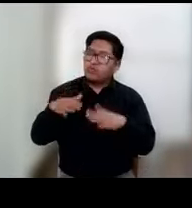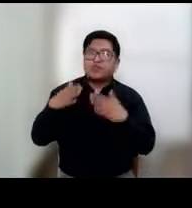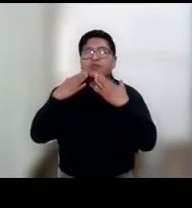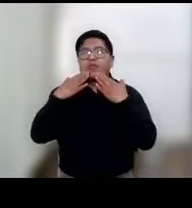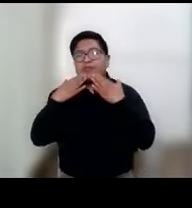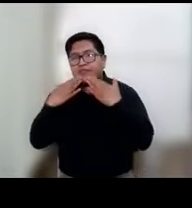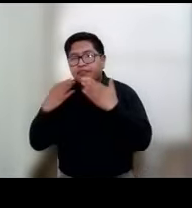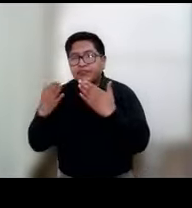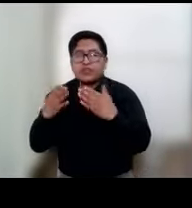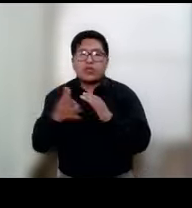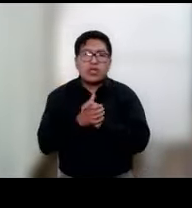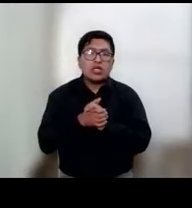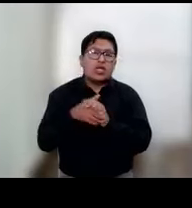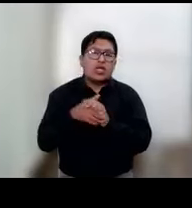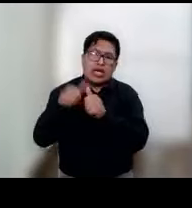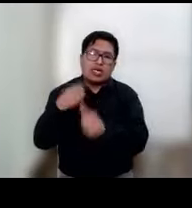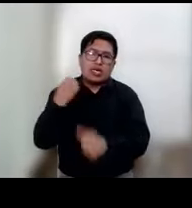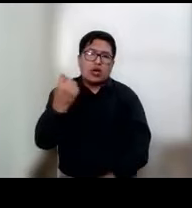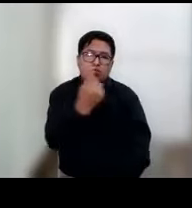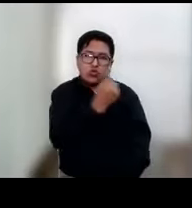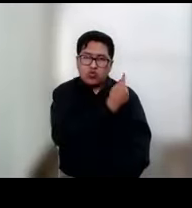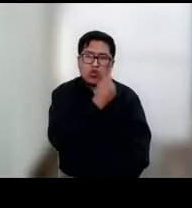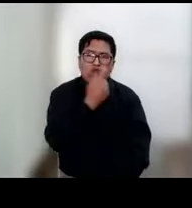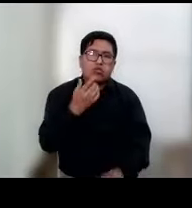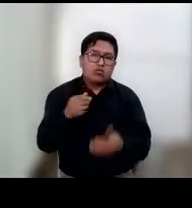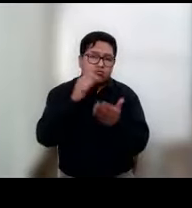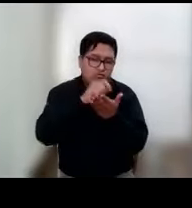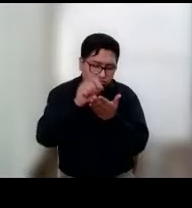he escuchado a todos de tomar nota de todos